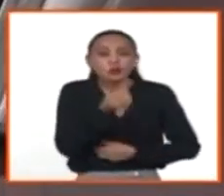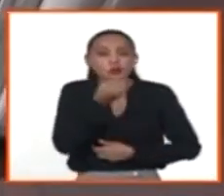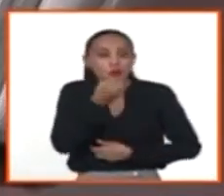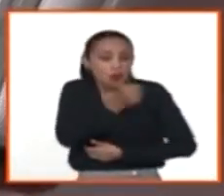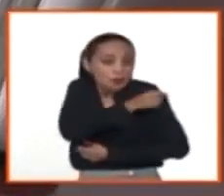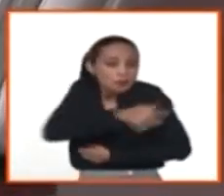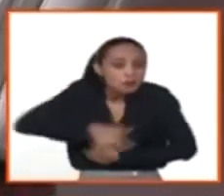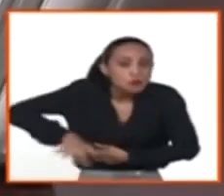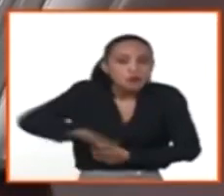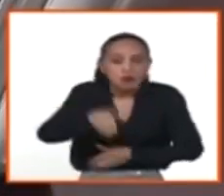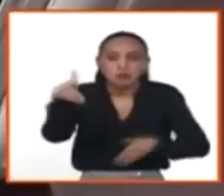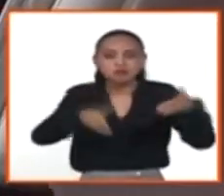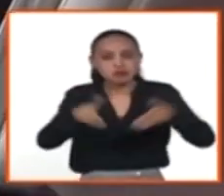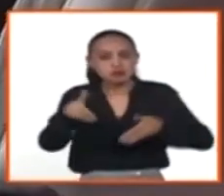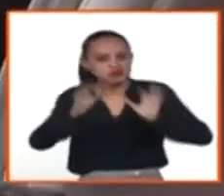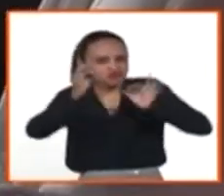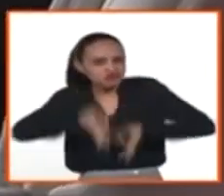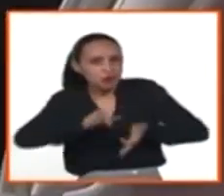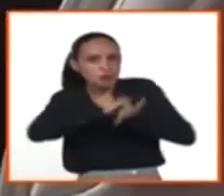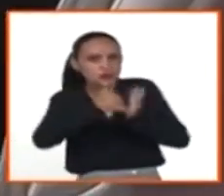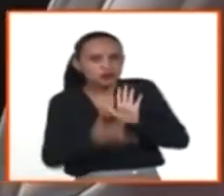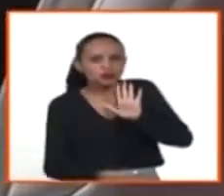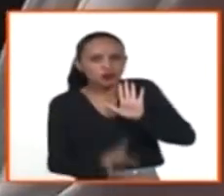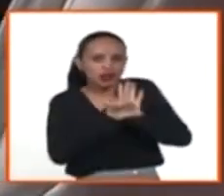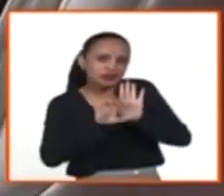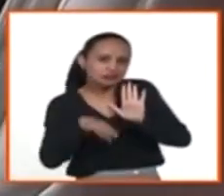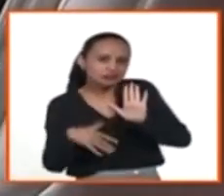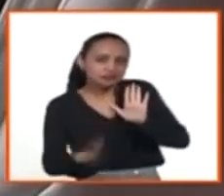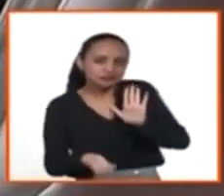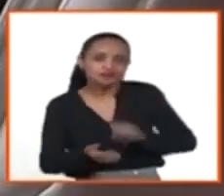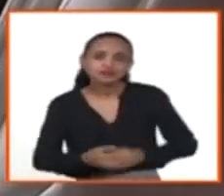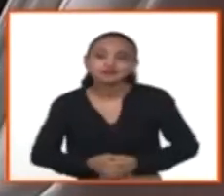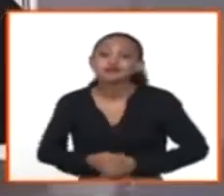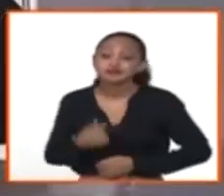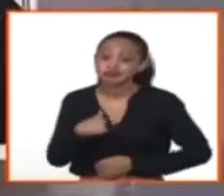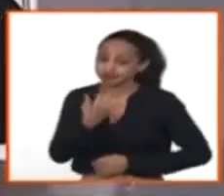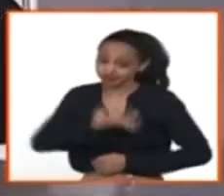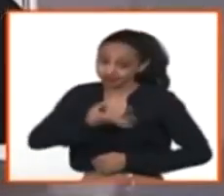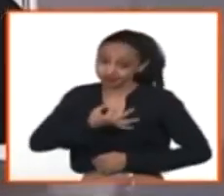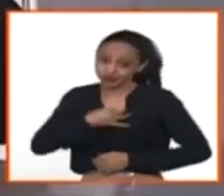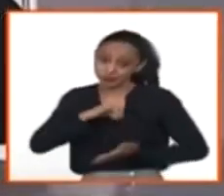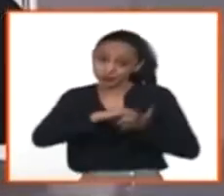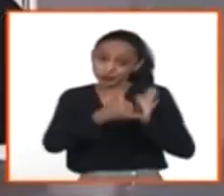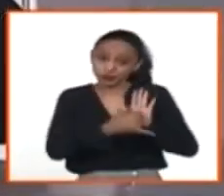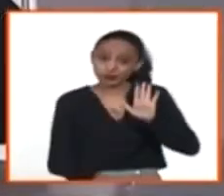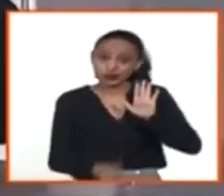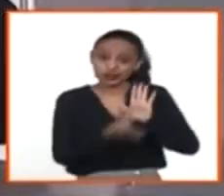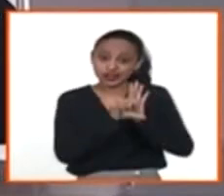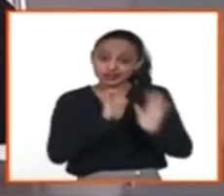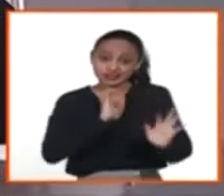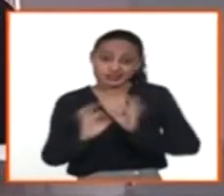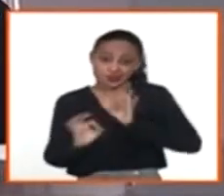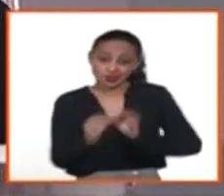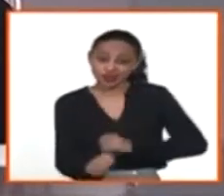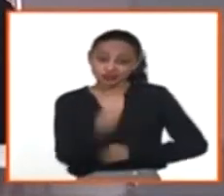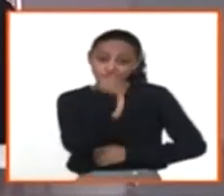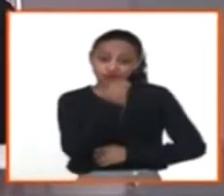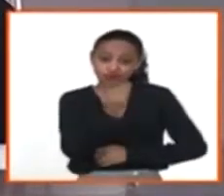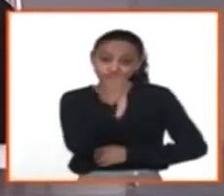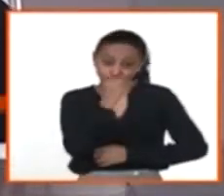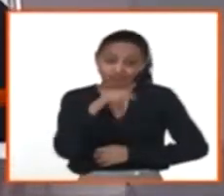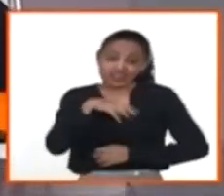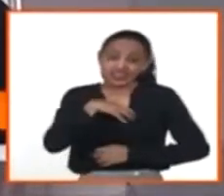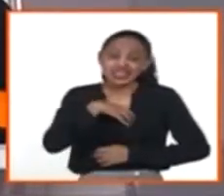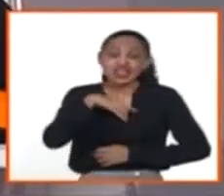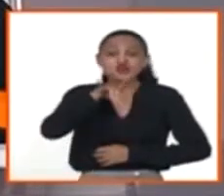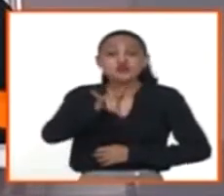también este proyecto de ley. Sí, Randy, el proyecto de ley de soberanía alimentaria y seguridad alimentaria y nutricional tiene 9